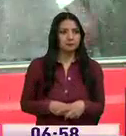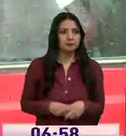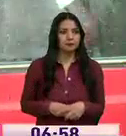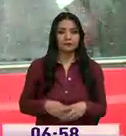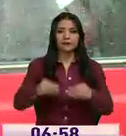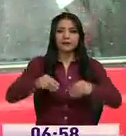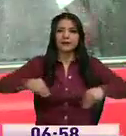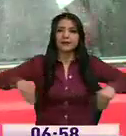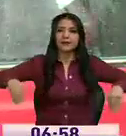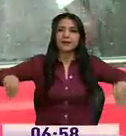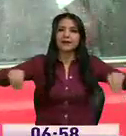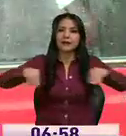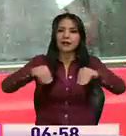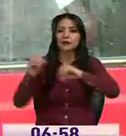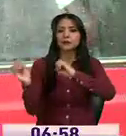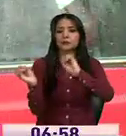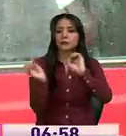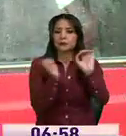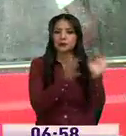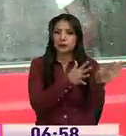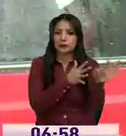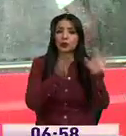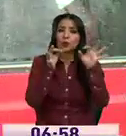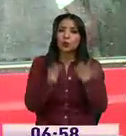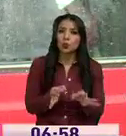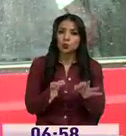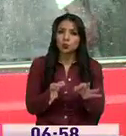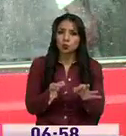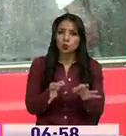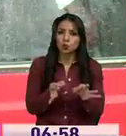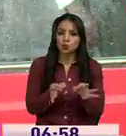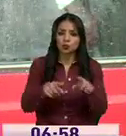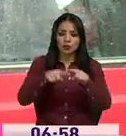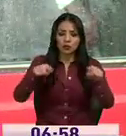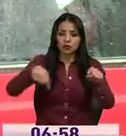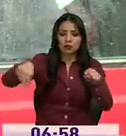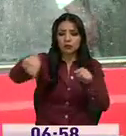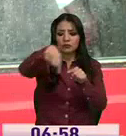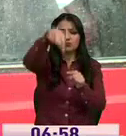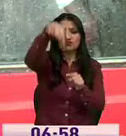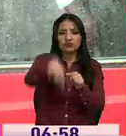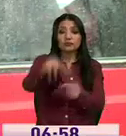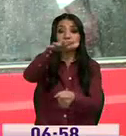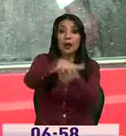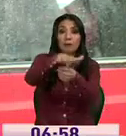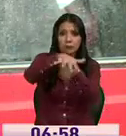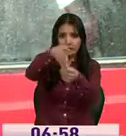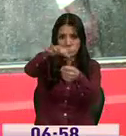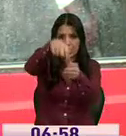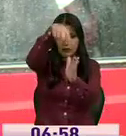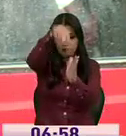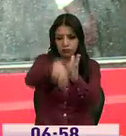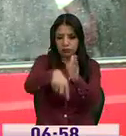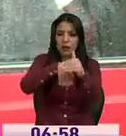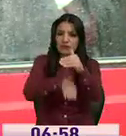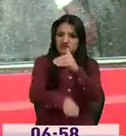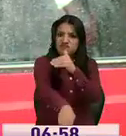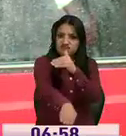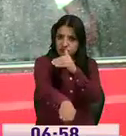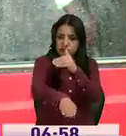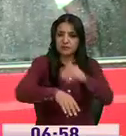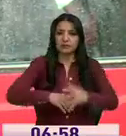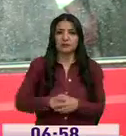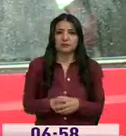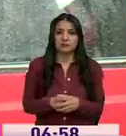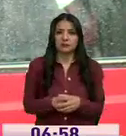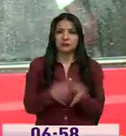terreno abandonado en donde se encontraba una alcantarilla sin tapa de protección y en